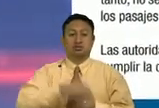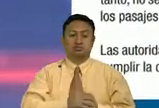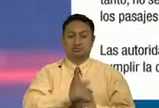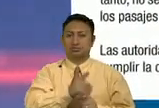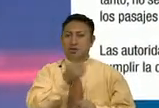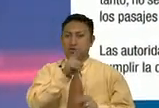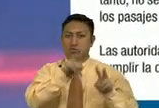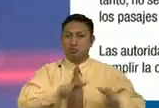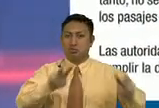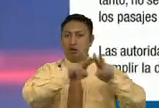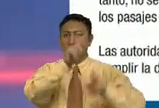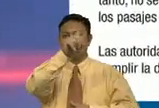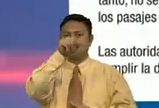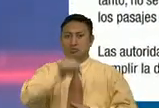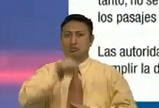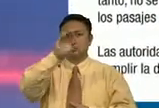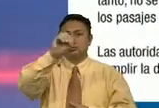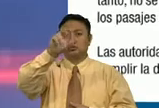mantendrá en